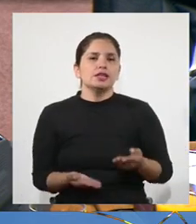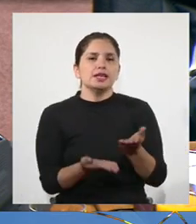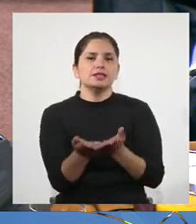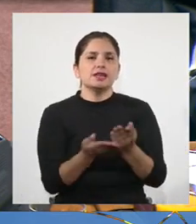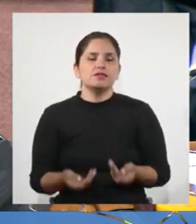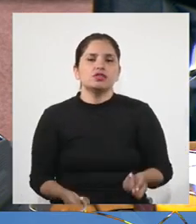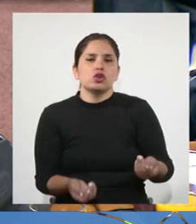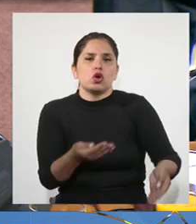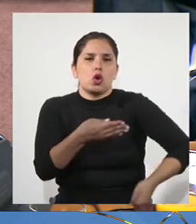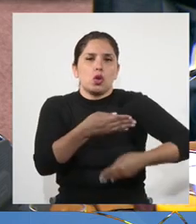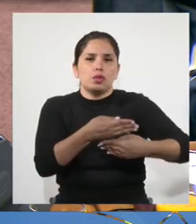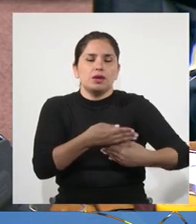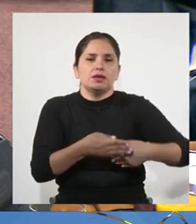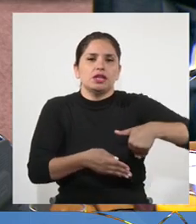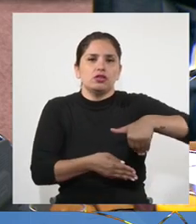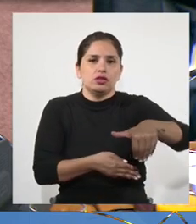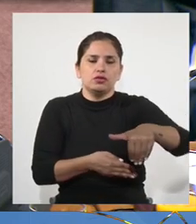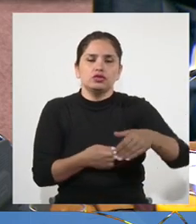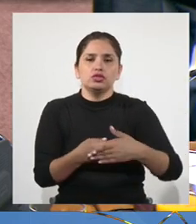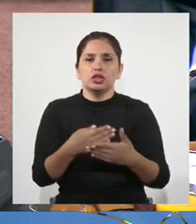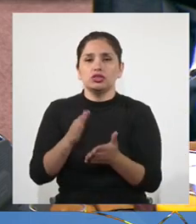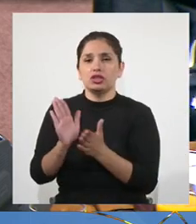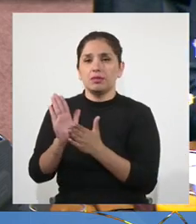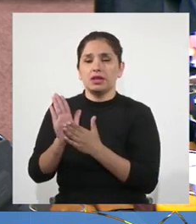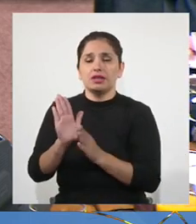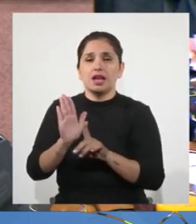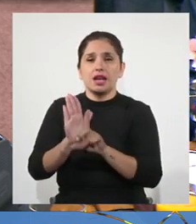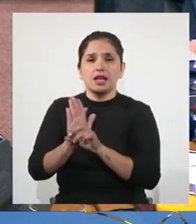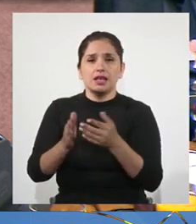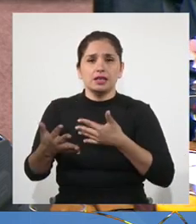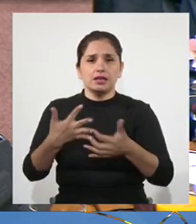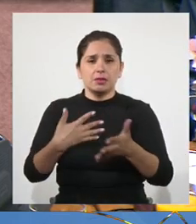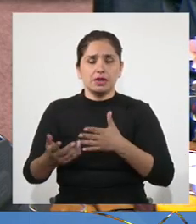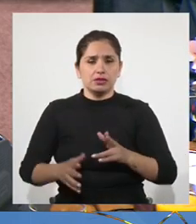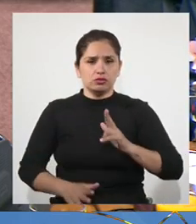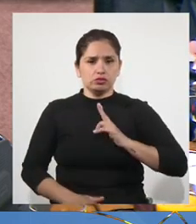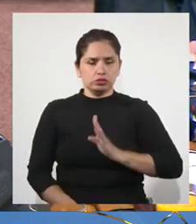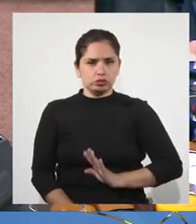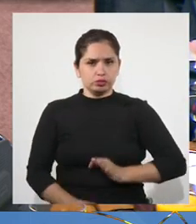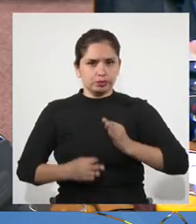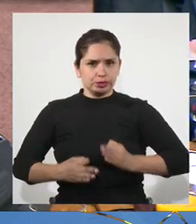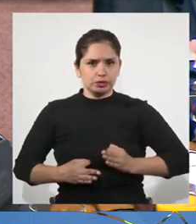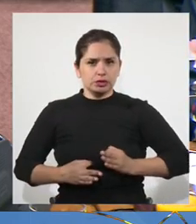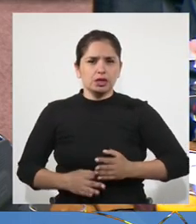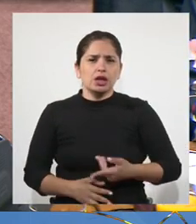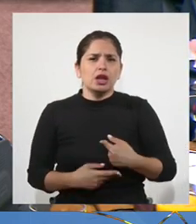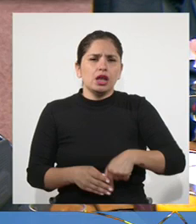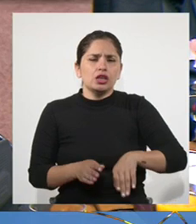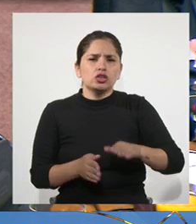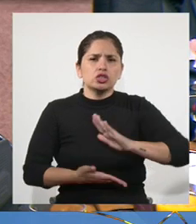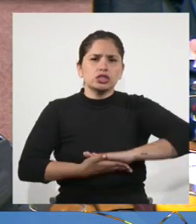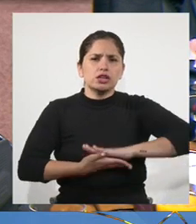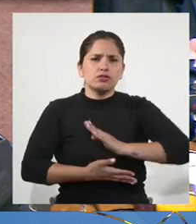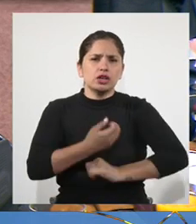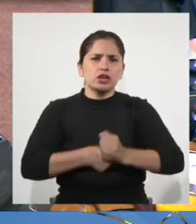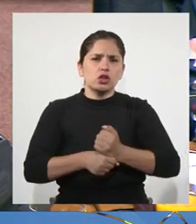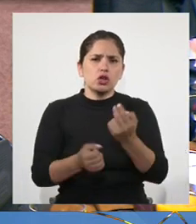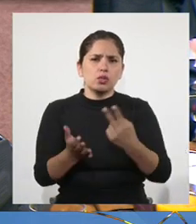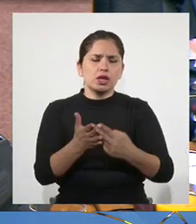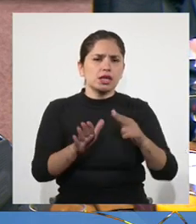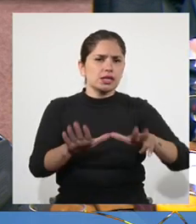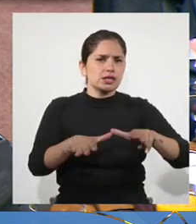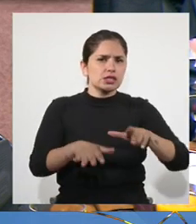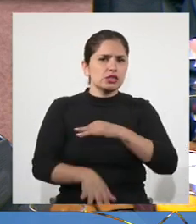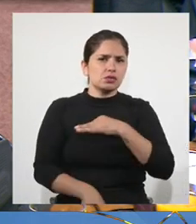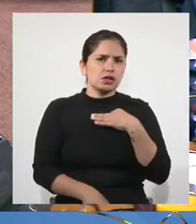se enmarca dentro además de las leyes de transparencia y probidad. Lo hemos señalado desde la primera sesión especial celebrada el año 2018 con la ministra de